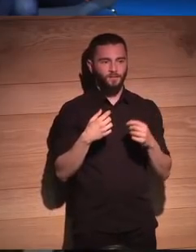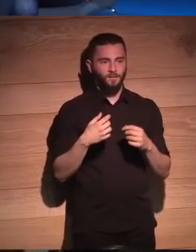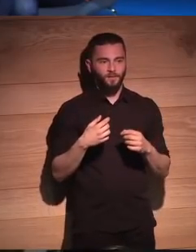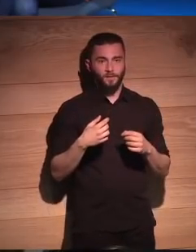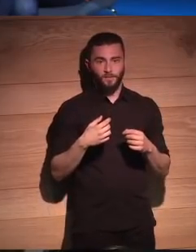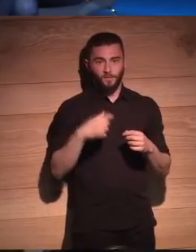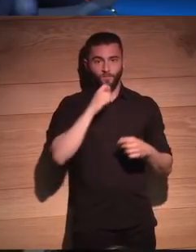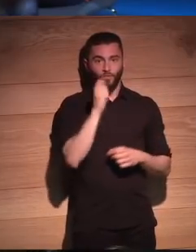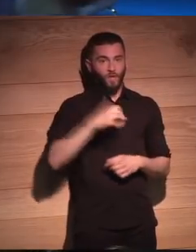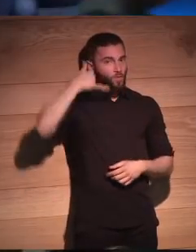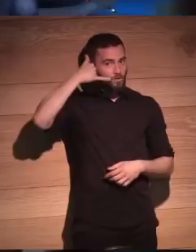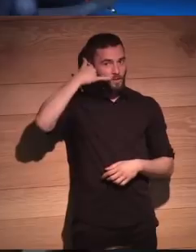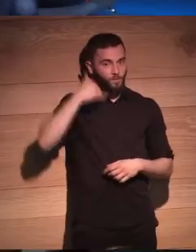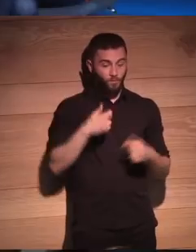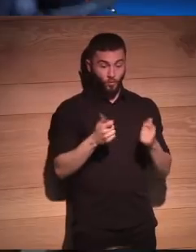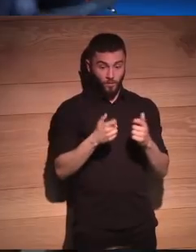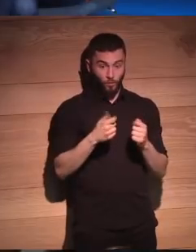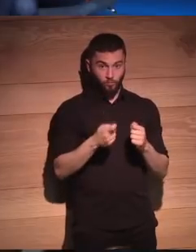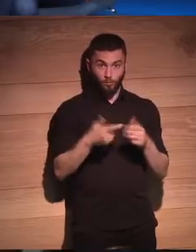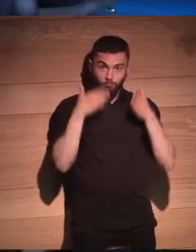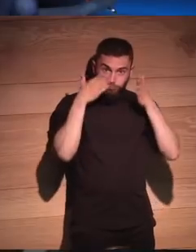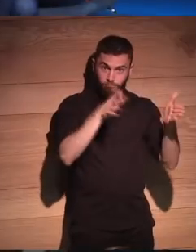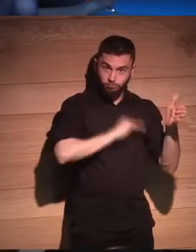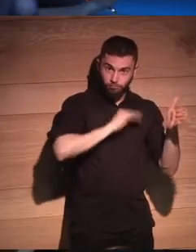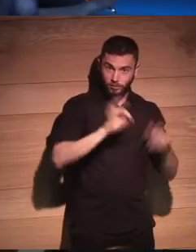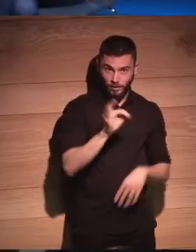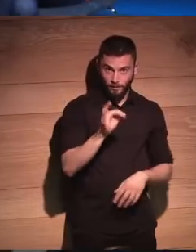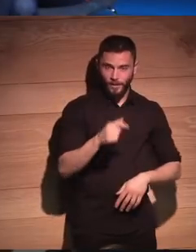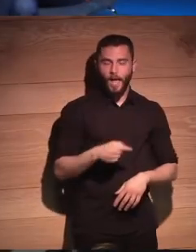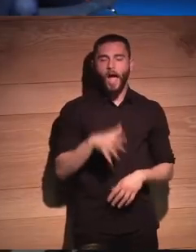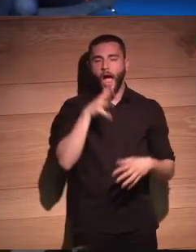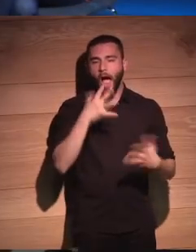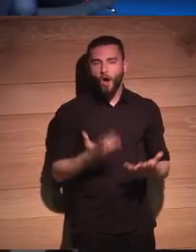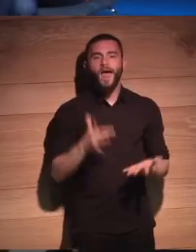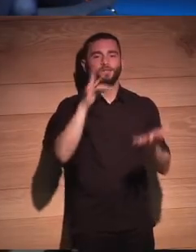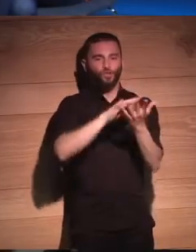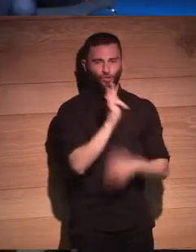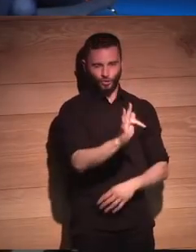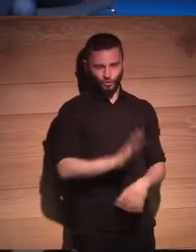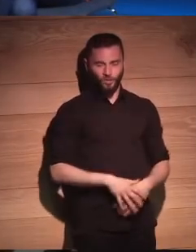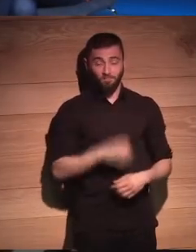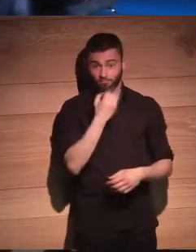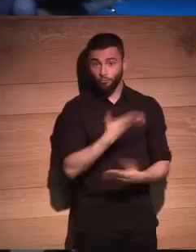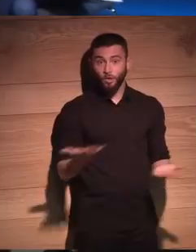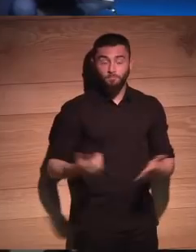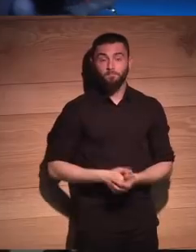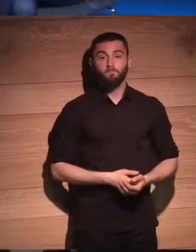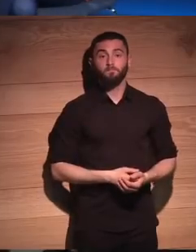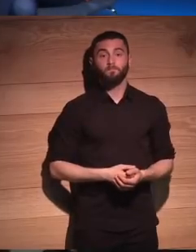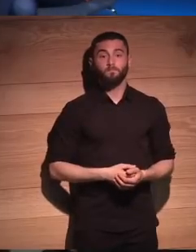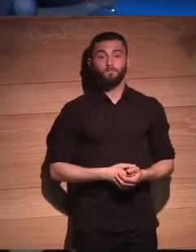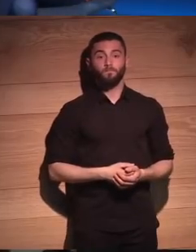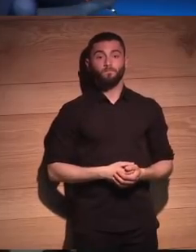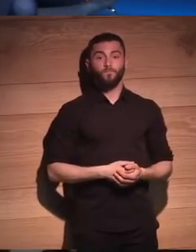Telefónica los videojuegos están atendidísimos, ¿verdad? O sea que ahora te va a tocar hablar de ello. Bueno, adelante. ¿Cómo se pueden